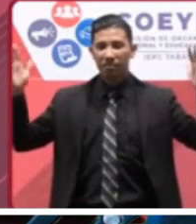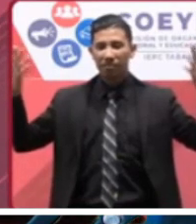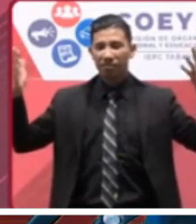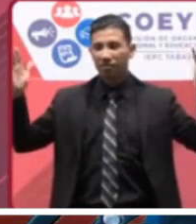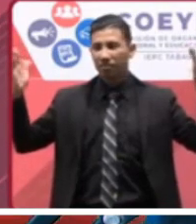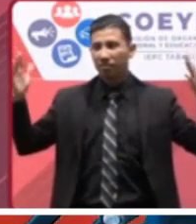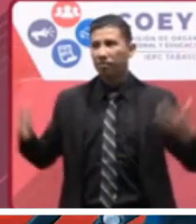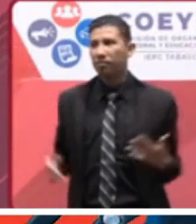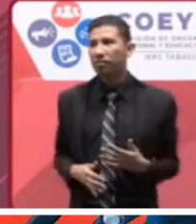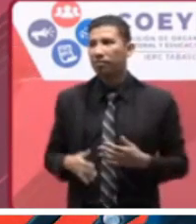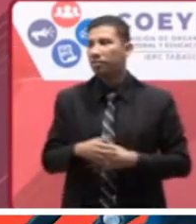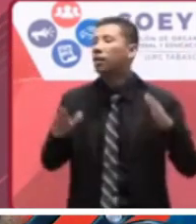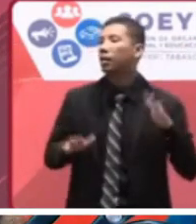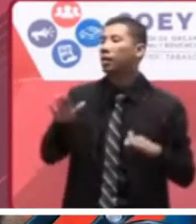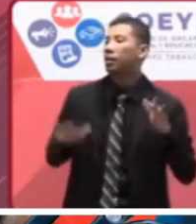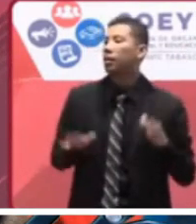Muchísimas gracias, doctor.